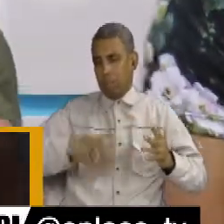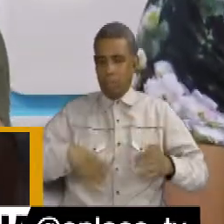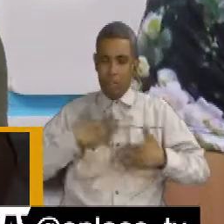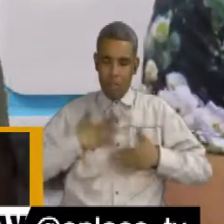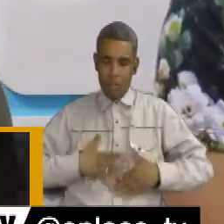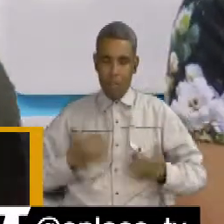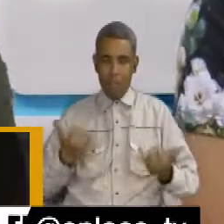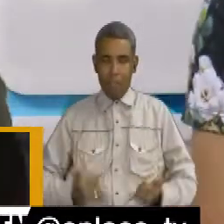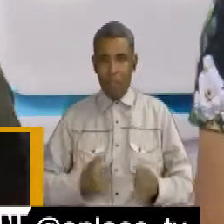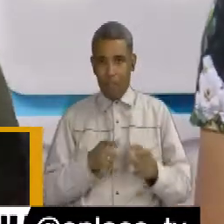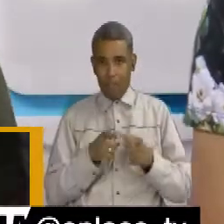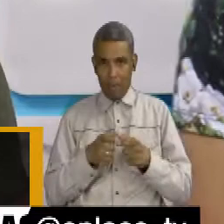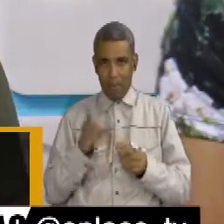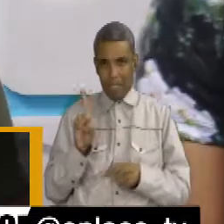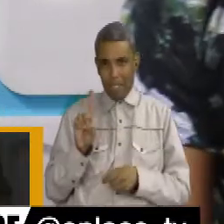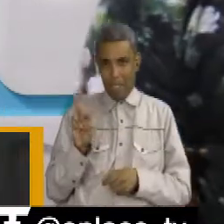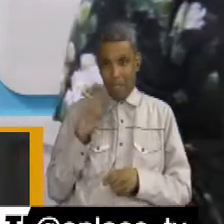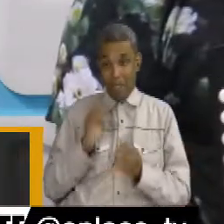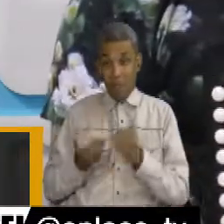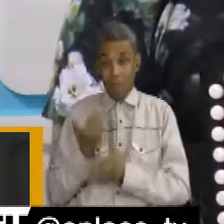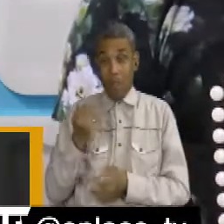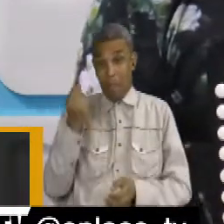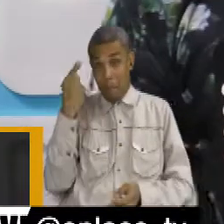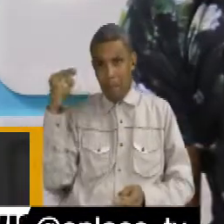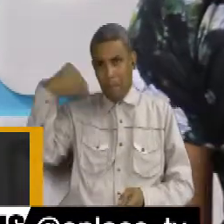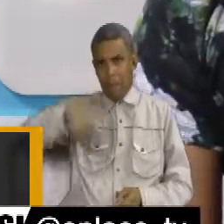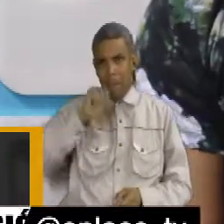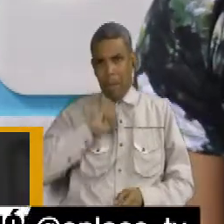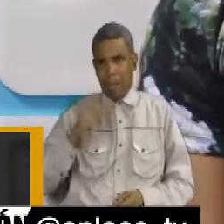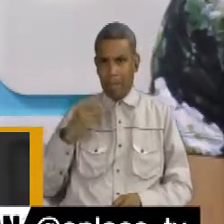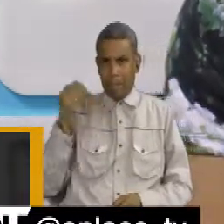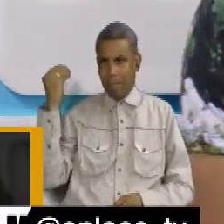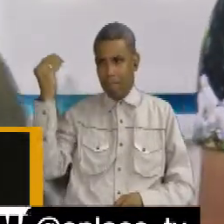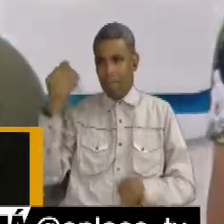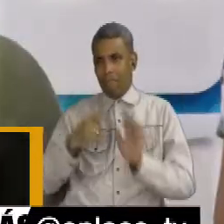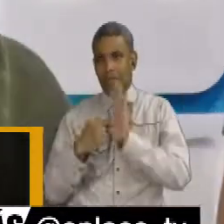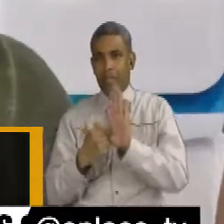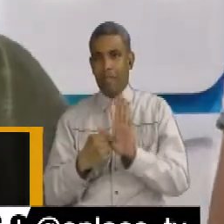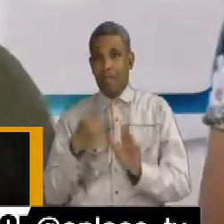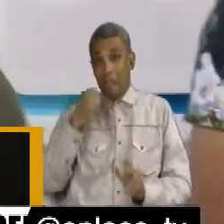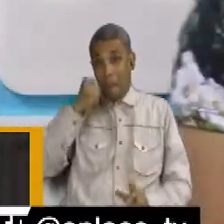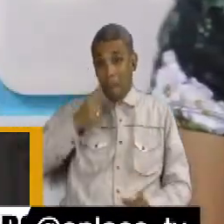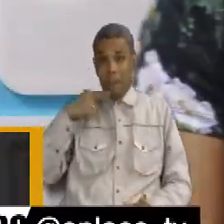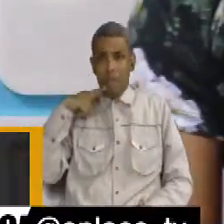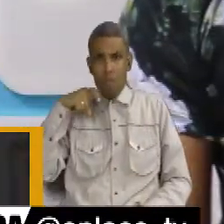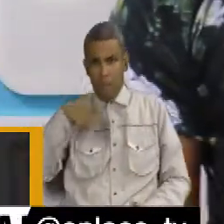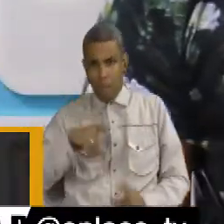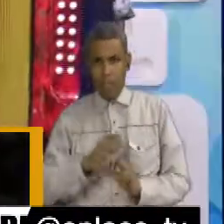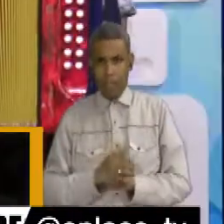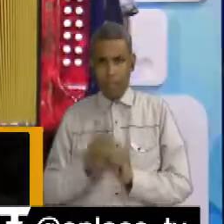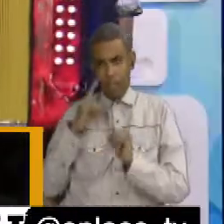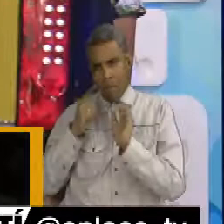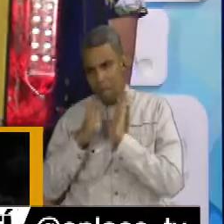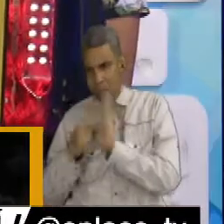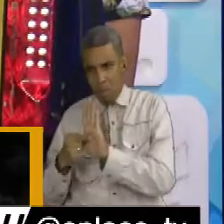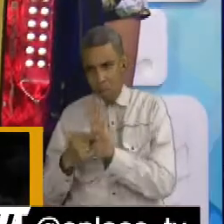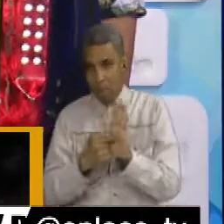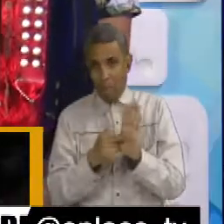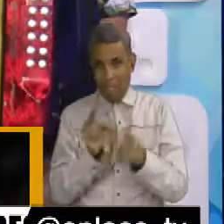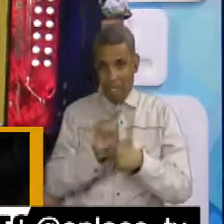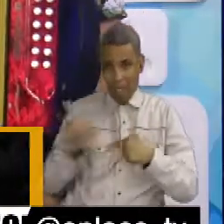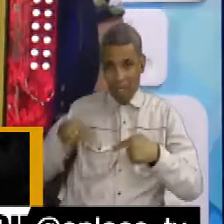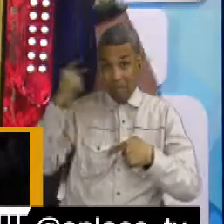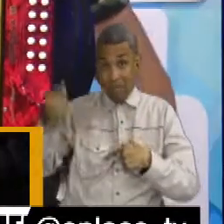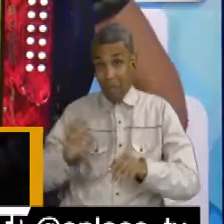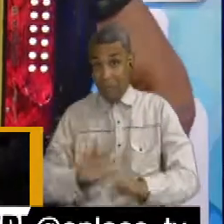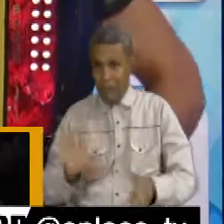Bermeja. Mañana vamos a Bucaramanga, duramos 2 días ya promocionando y trabajando esta canción que ya la otra semana tiene su video y